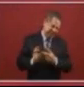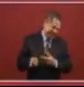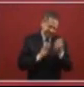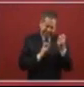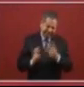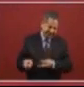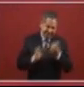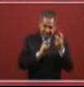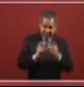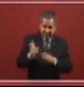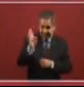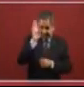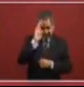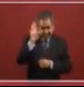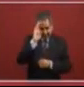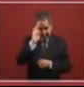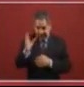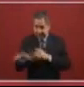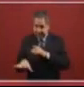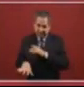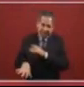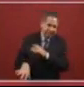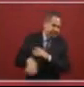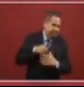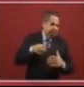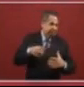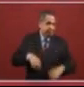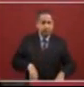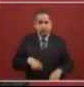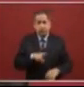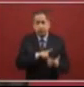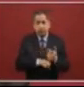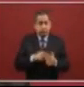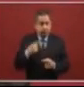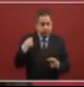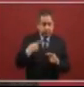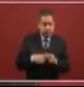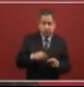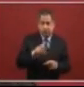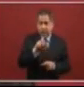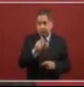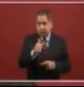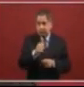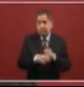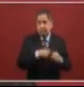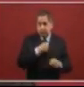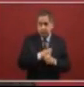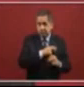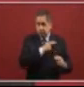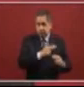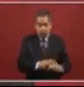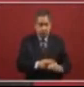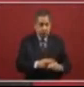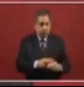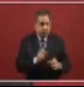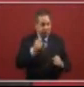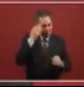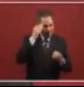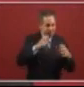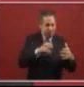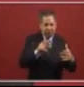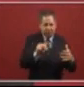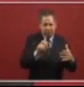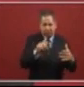grande como el que se llevó a cabo en estos últimos 36 años del llamado periodo